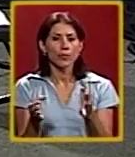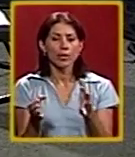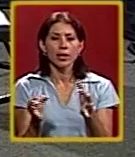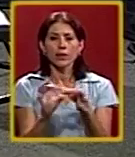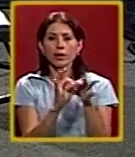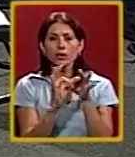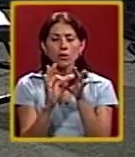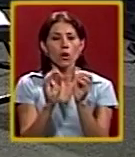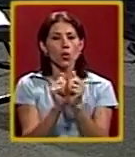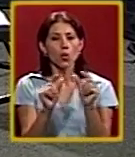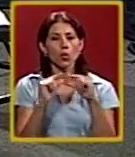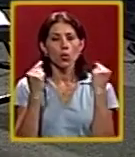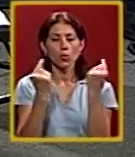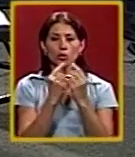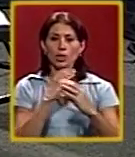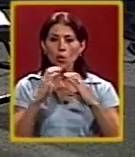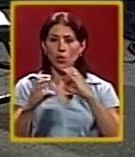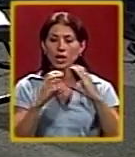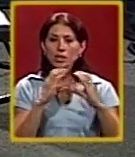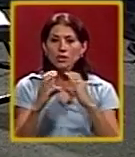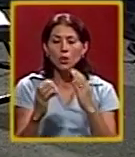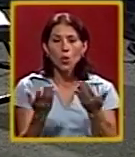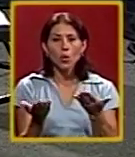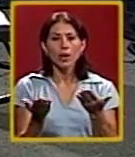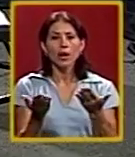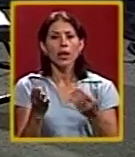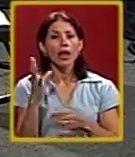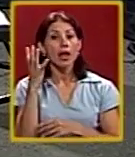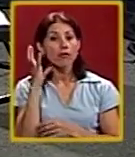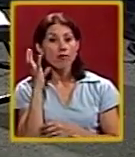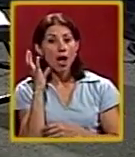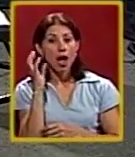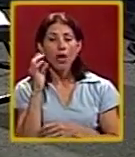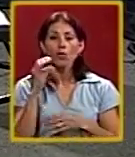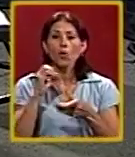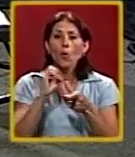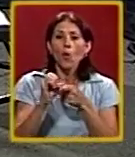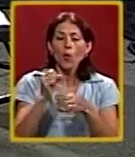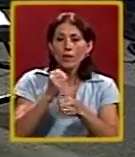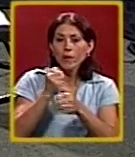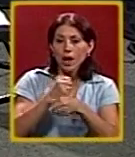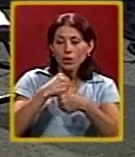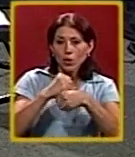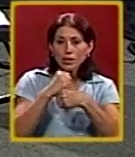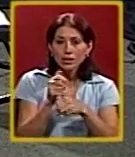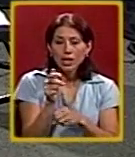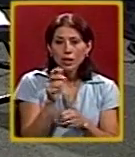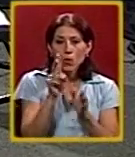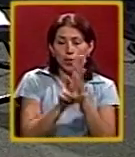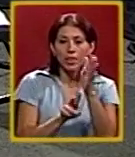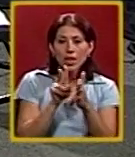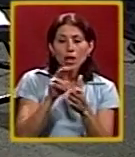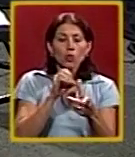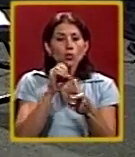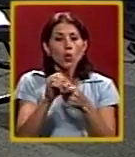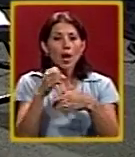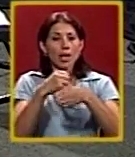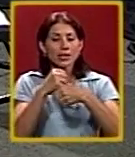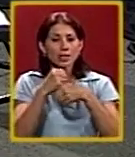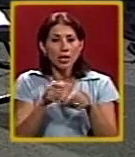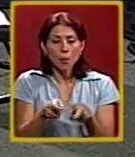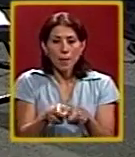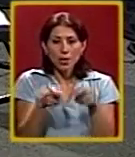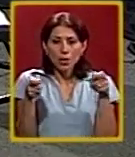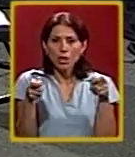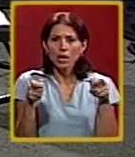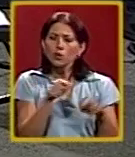de comunicación, en radio, haciendo videos y haciendo periodiquitos, y como con muchas